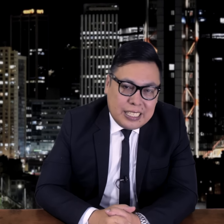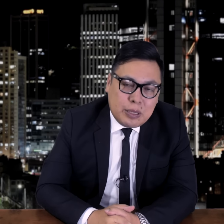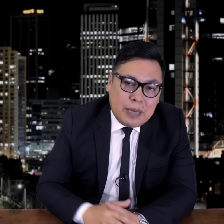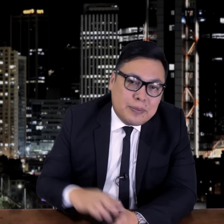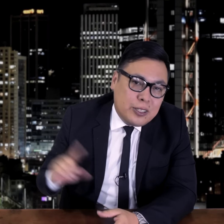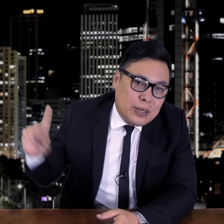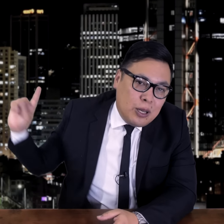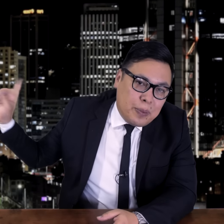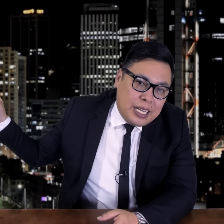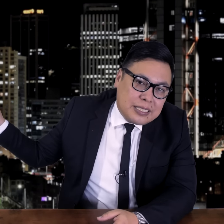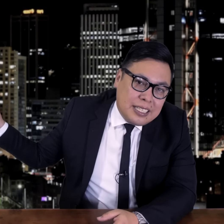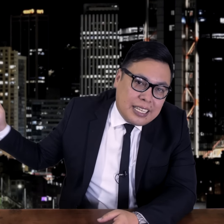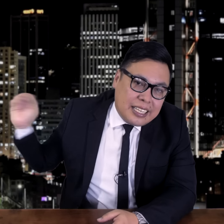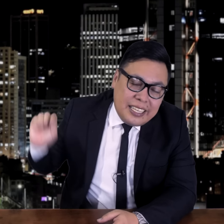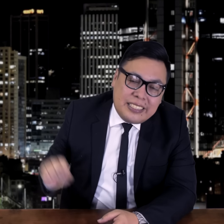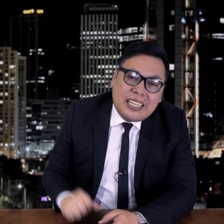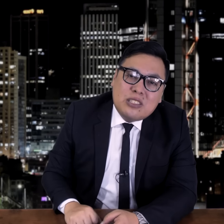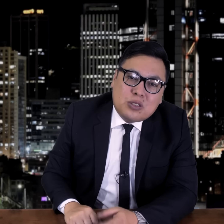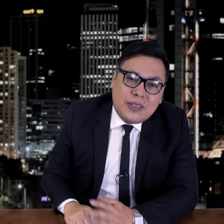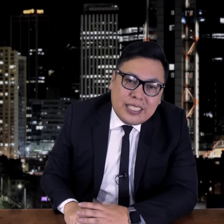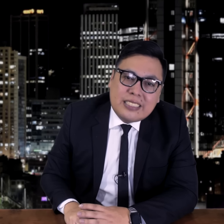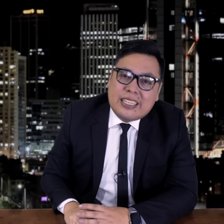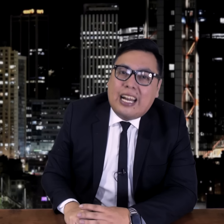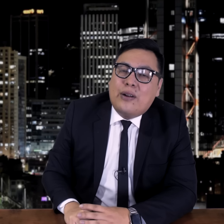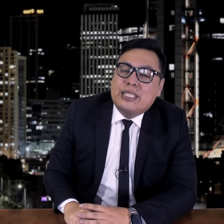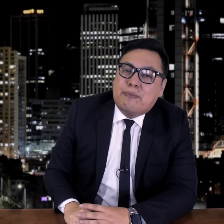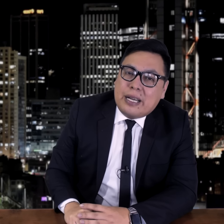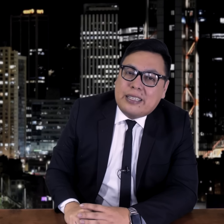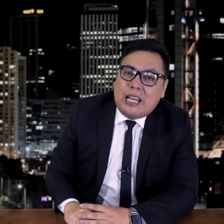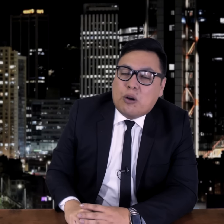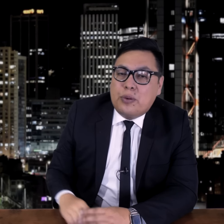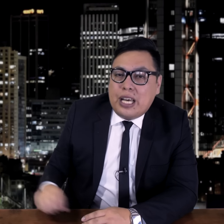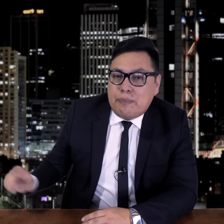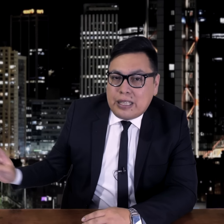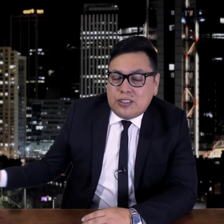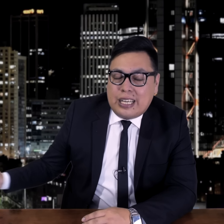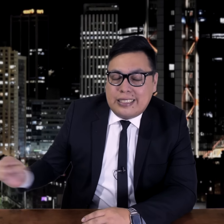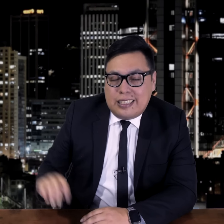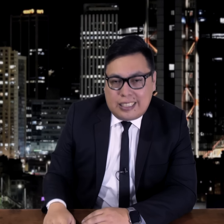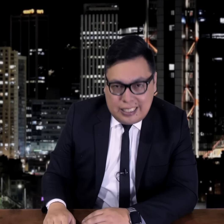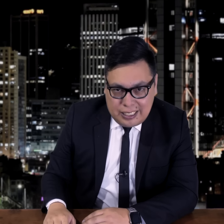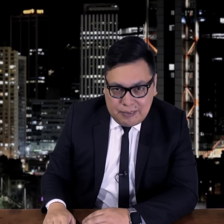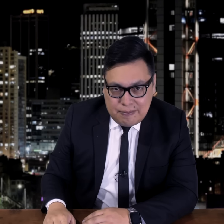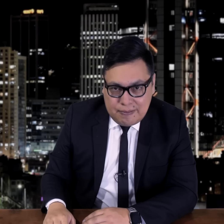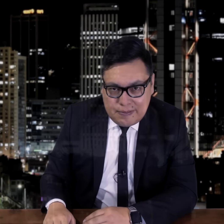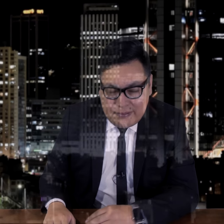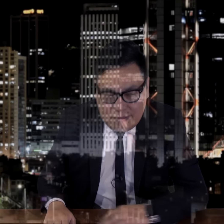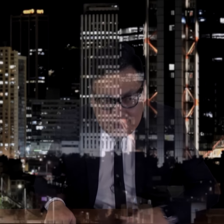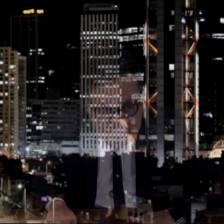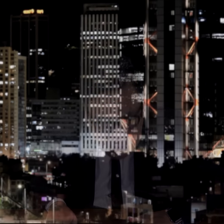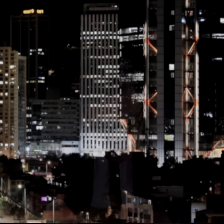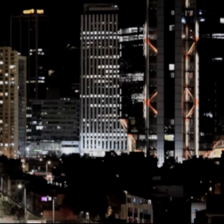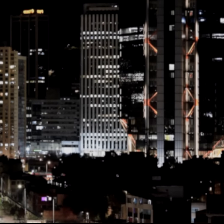Si quieres ver más videos de Guale Opina, haz clic aquí. Y si quieres suscribirte a este canal o hacer parte de la comunidad de Patreon, haz clic aquí.